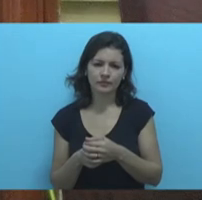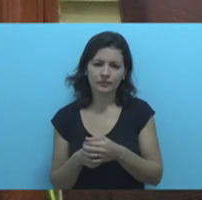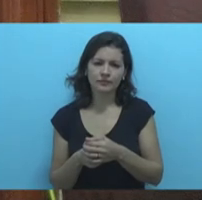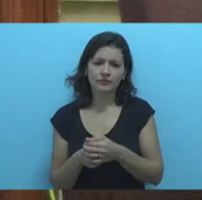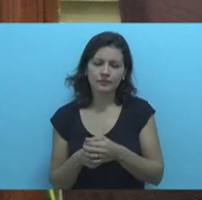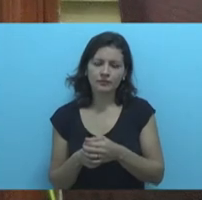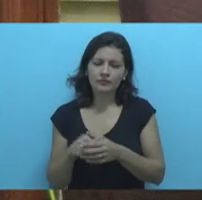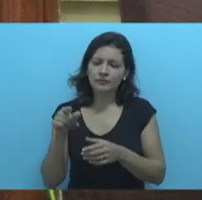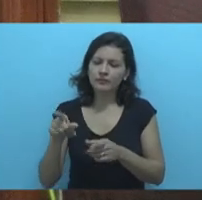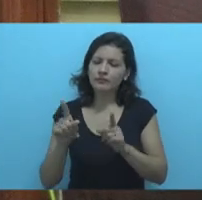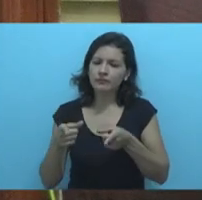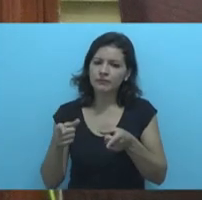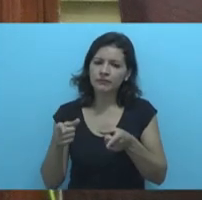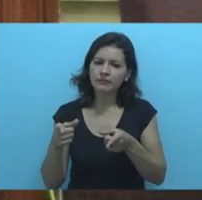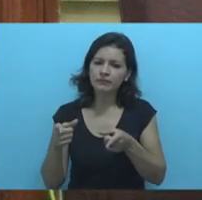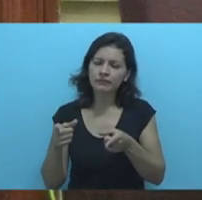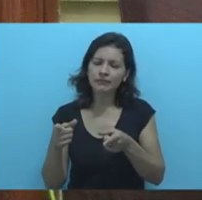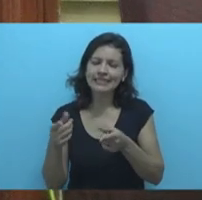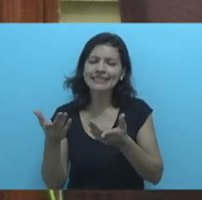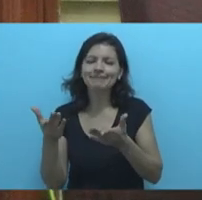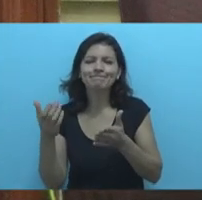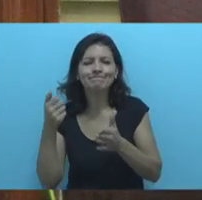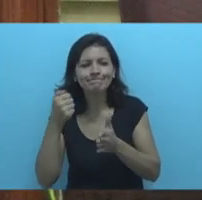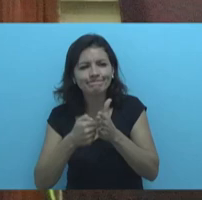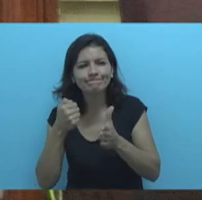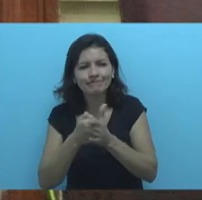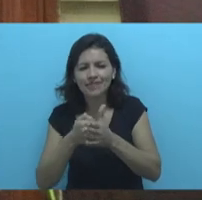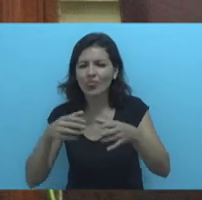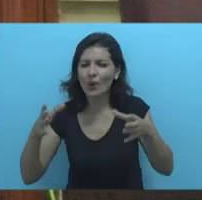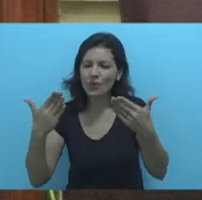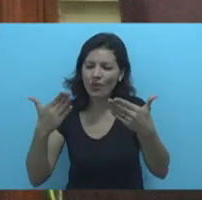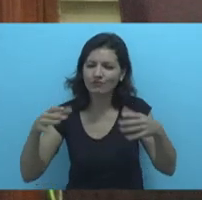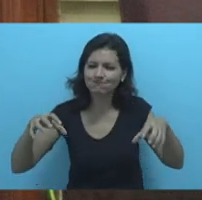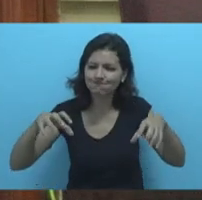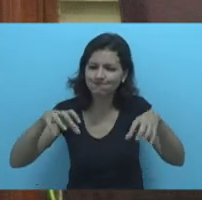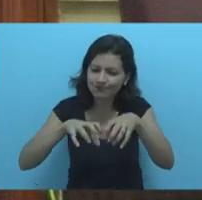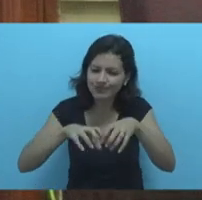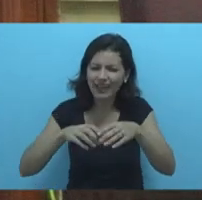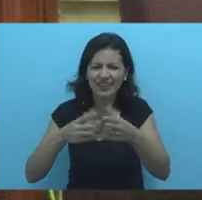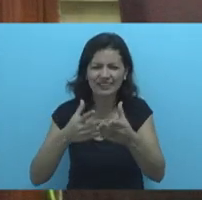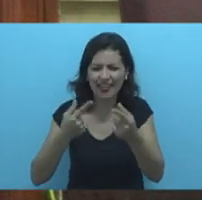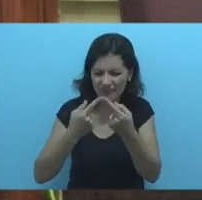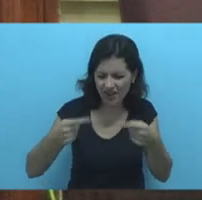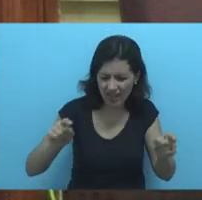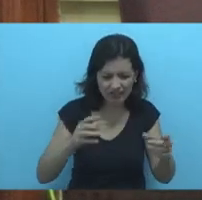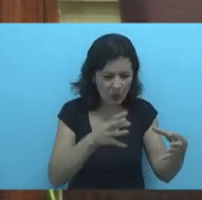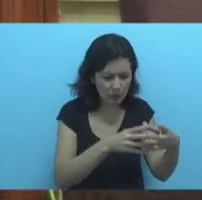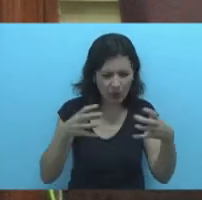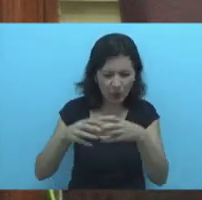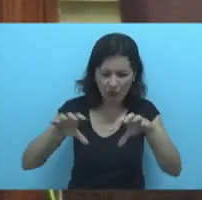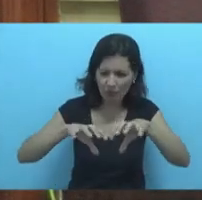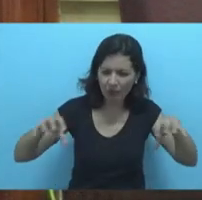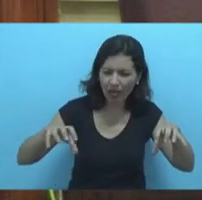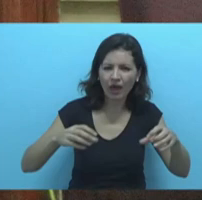también fue un dirigente que trató de cerrar la grieta, ¿no? Eso de los argentinos, de entender que no hay